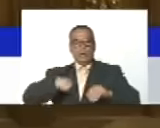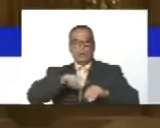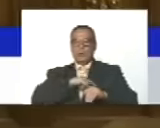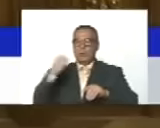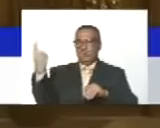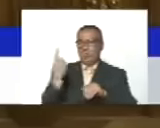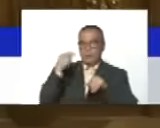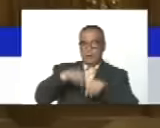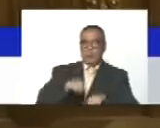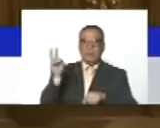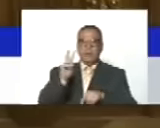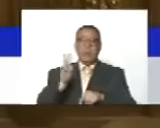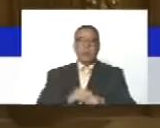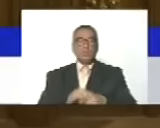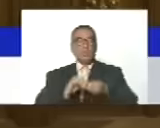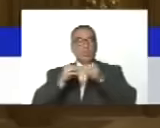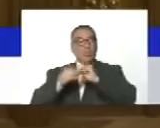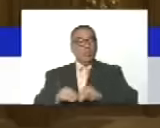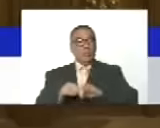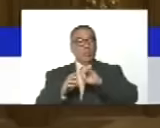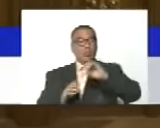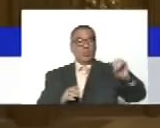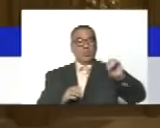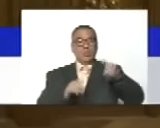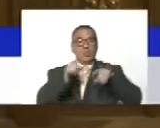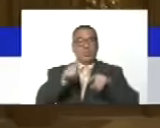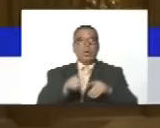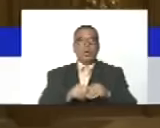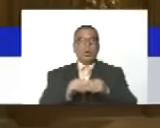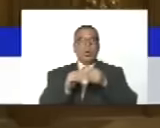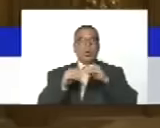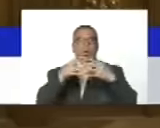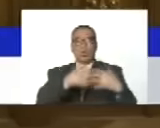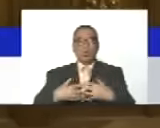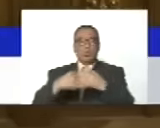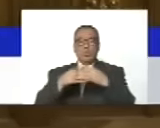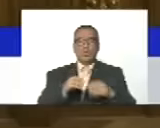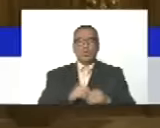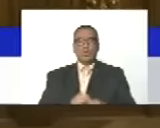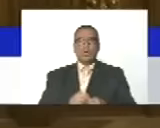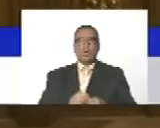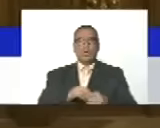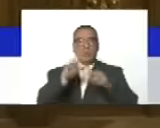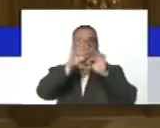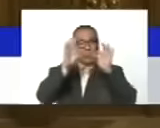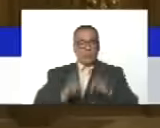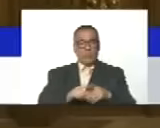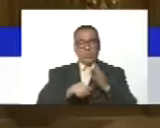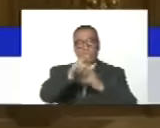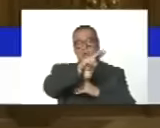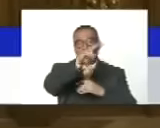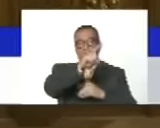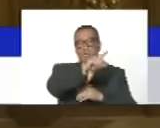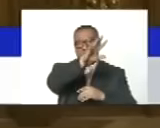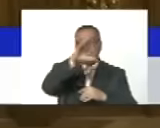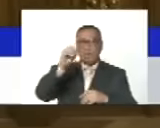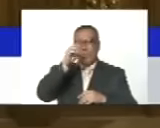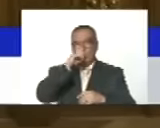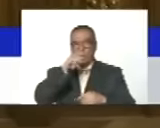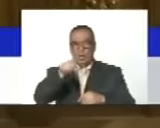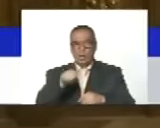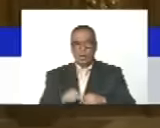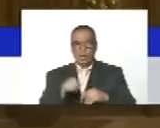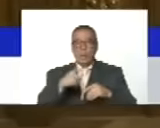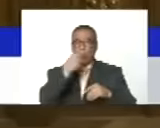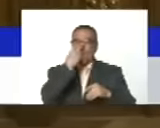traer a Venezuela? ¿El modelo occidental? ¿El modelo de los Estados Unidos? Un país de 150 años que no ha sacado